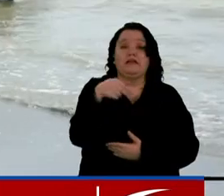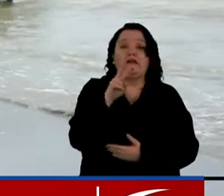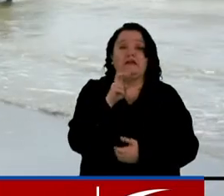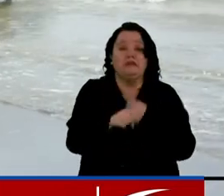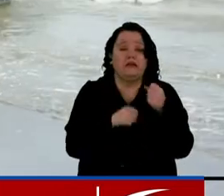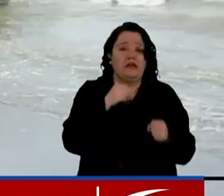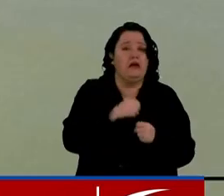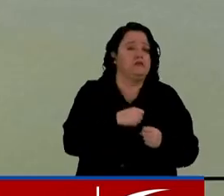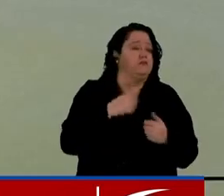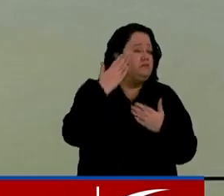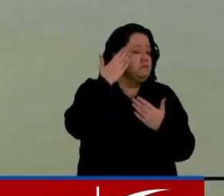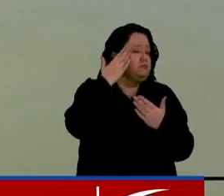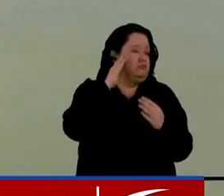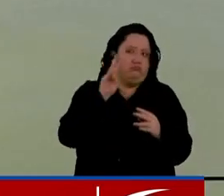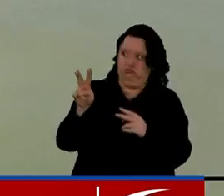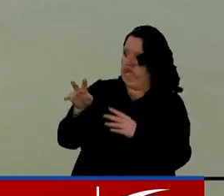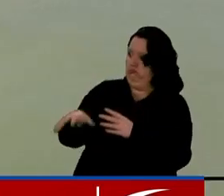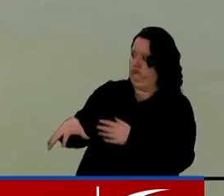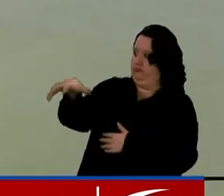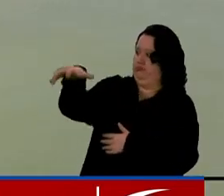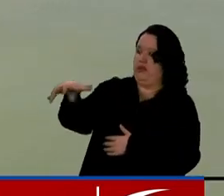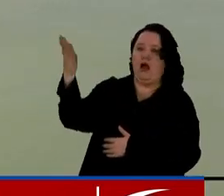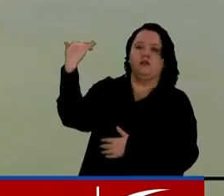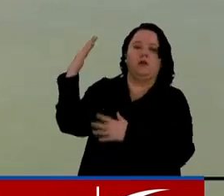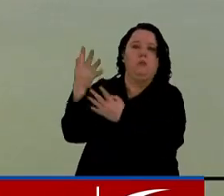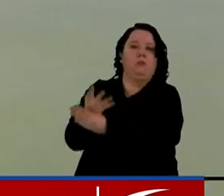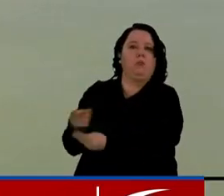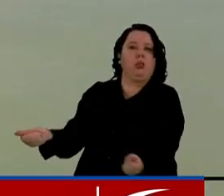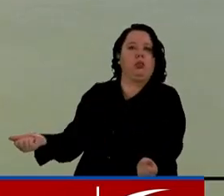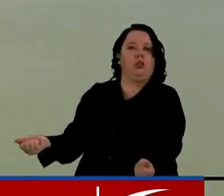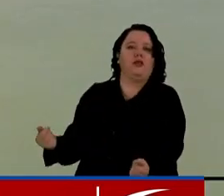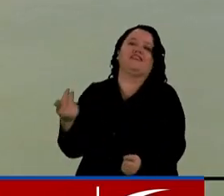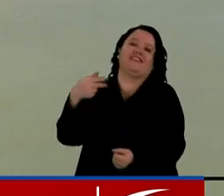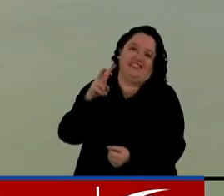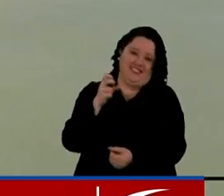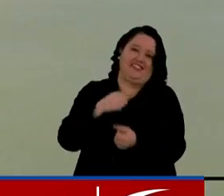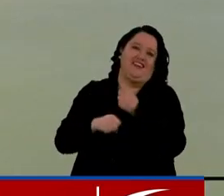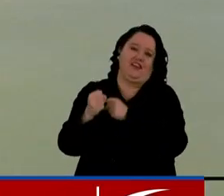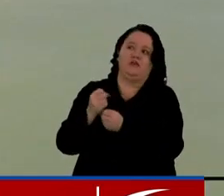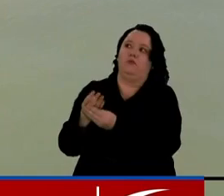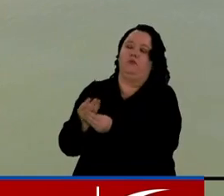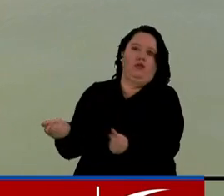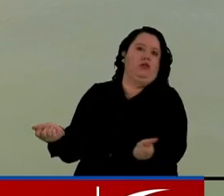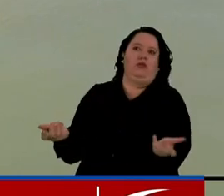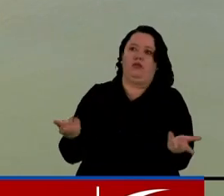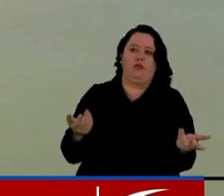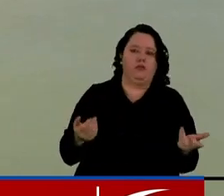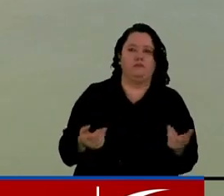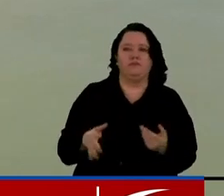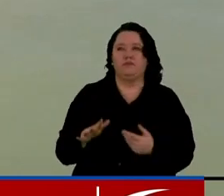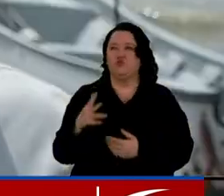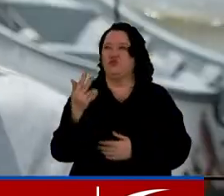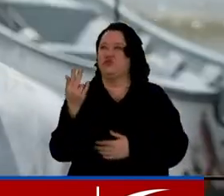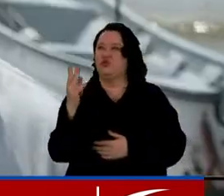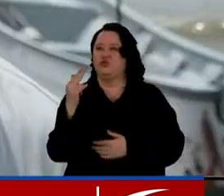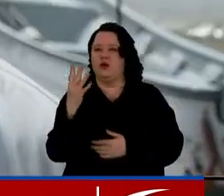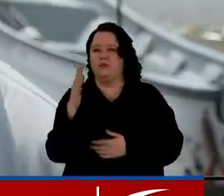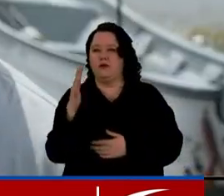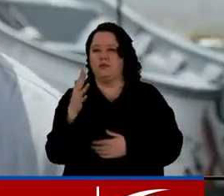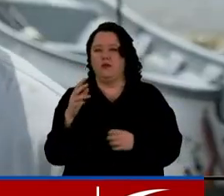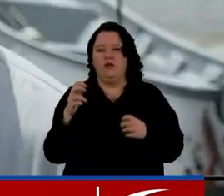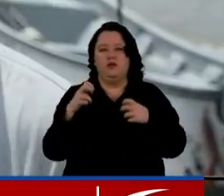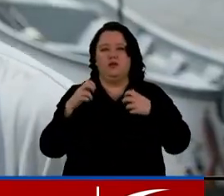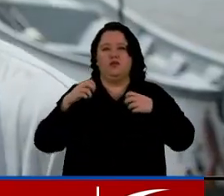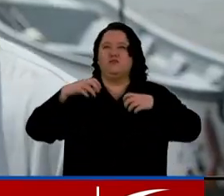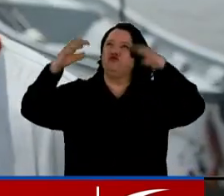habitantes volvieron a ver una pequeña isla que había desaparecido hace 17 años. Tipo de 12 para allá, como una tormenta